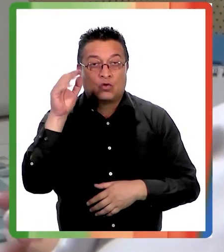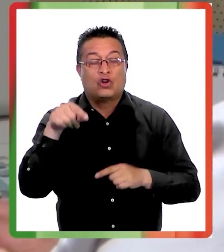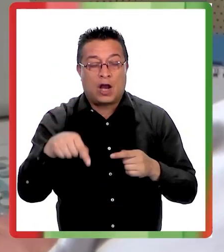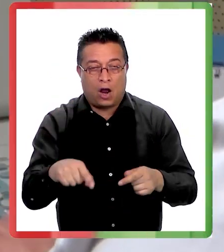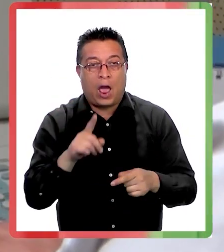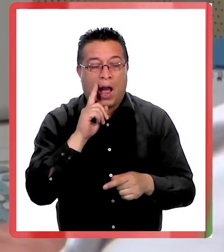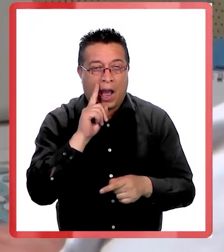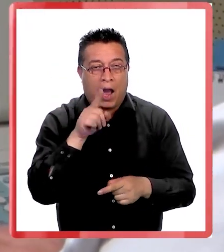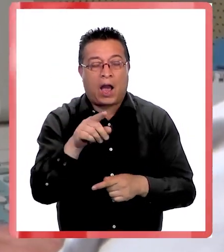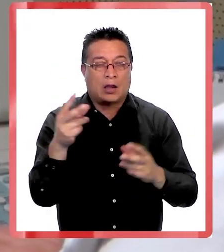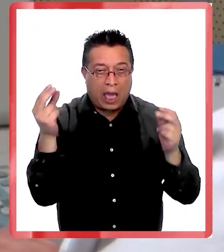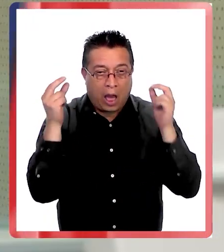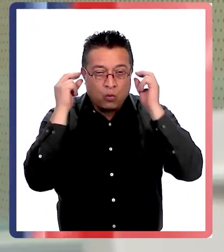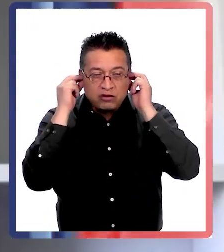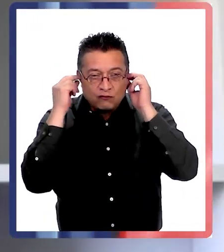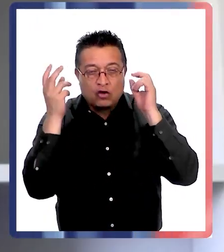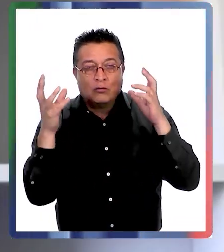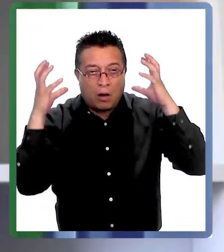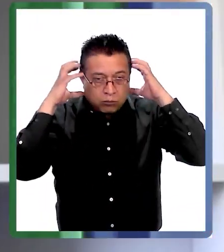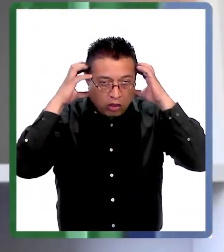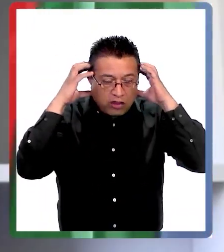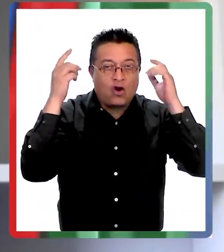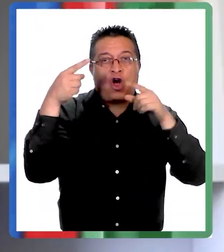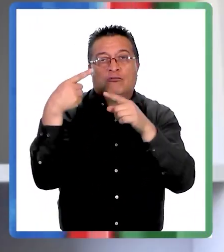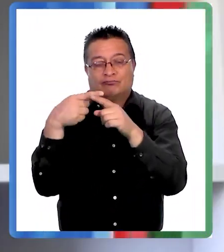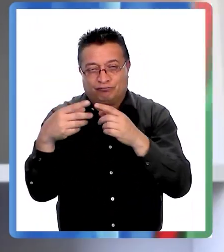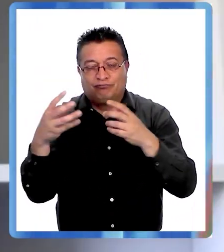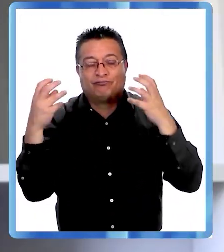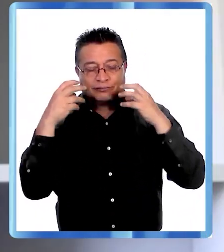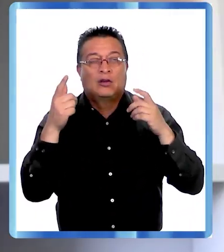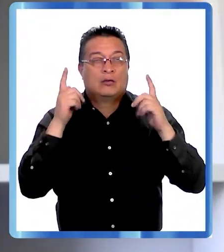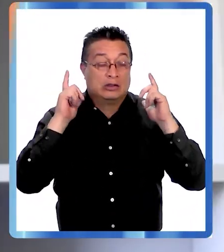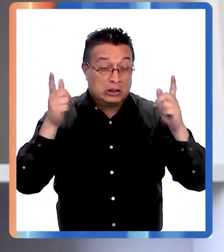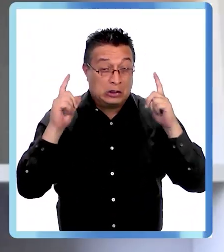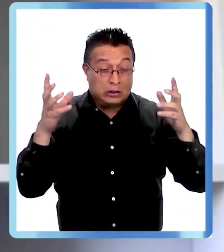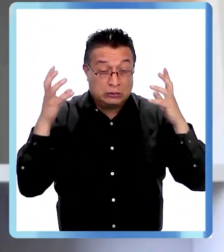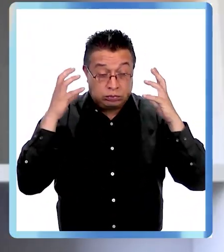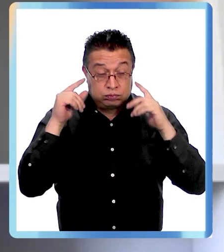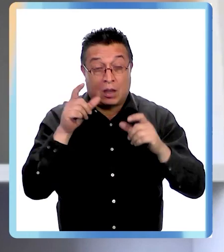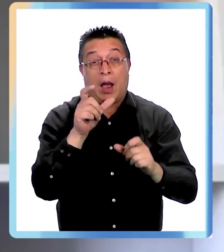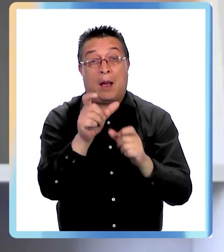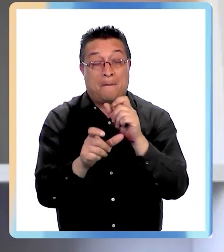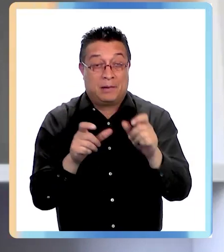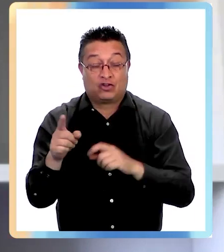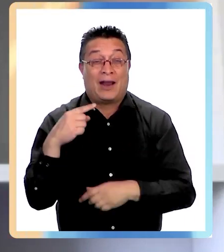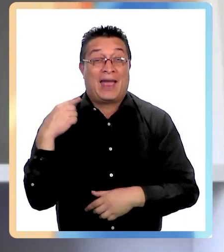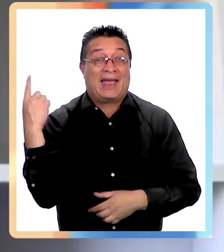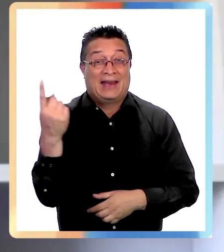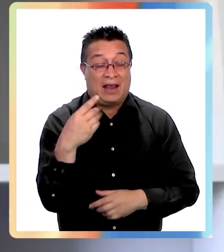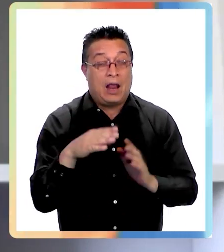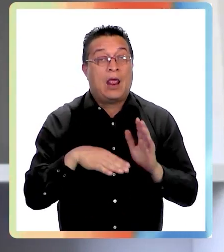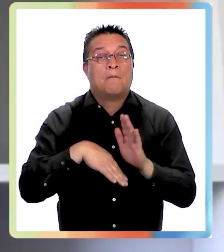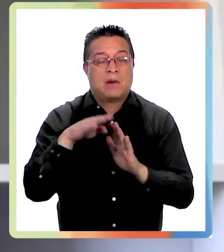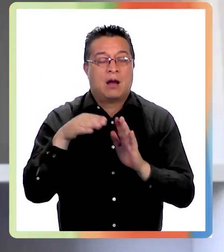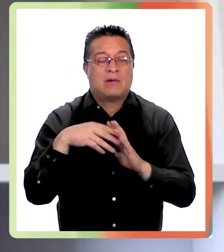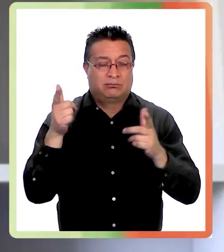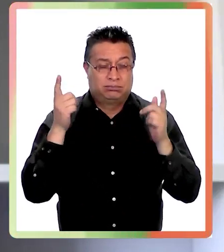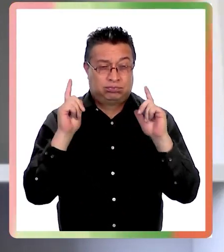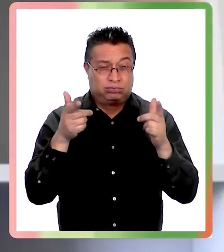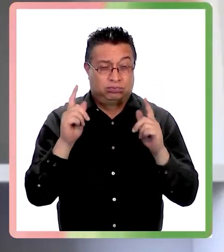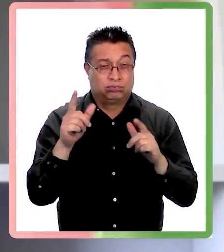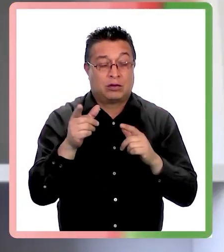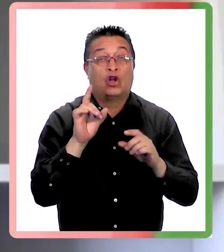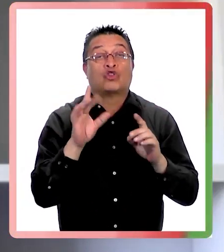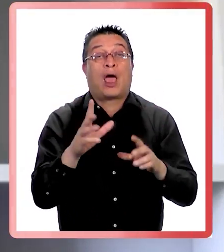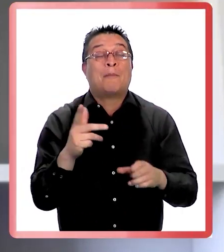reuniones que tenemos ahora, a los audífonos, qué sé yo, hacen que la población en general esté mucho más expuesta a ruido,